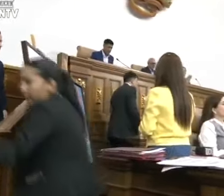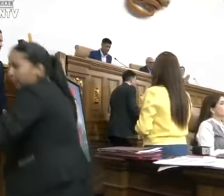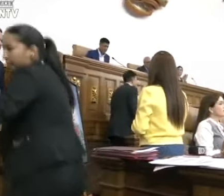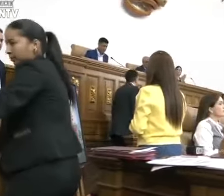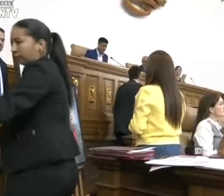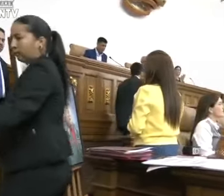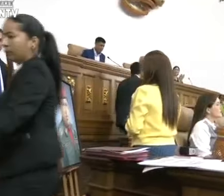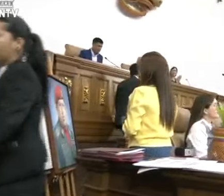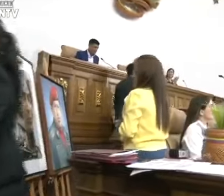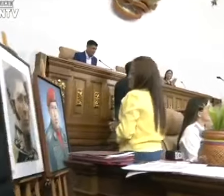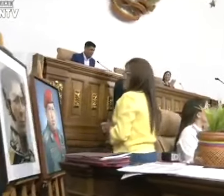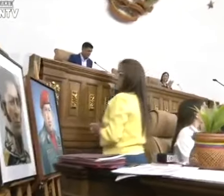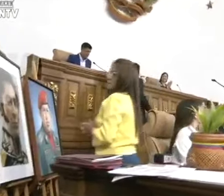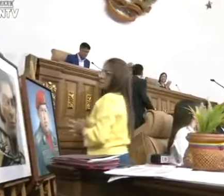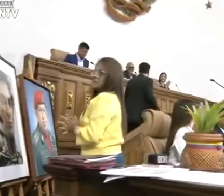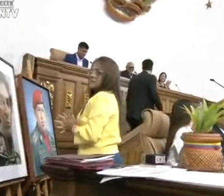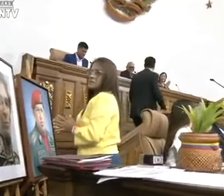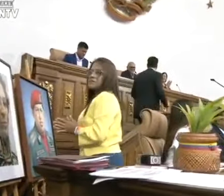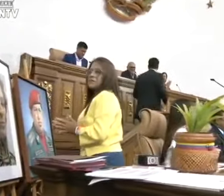Flama.